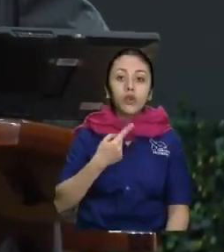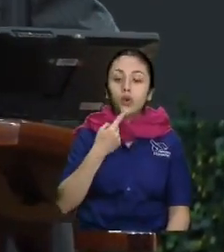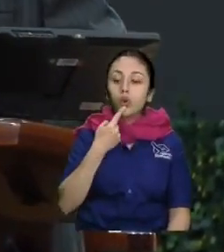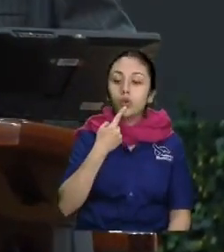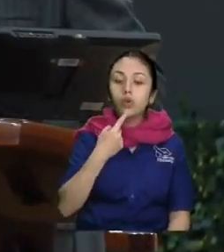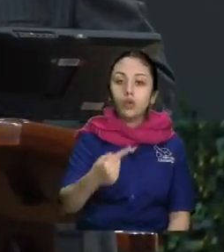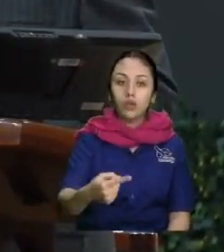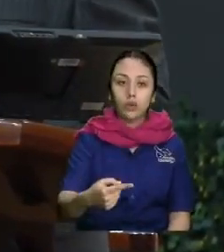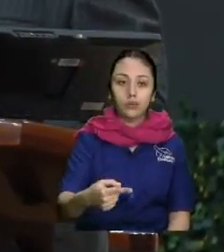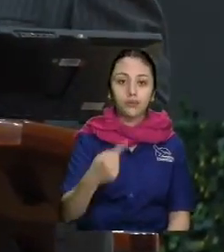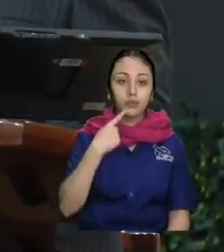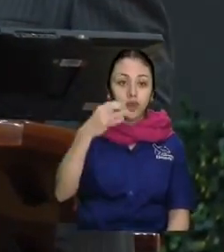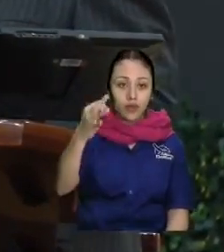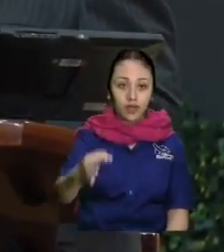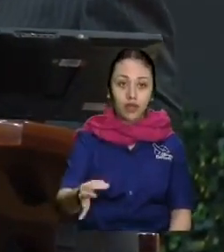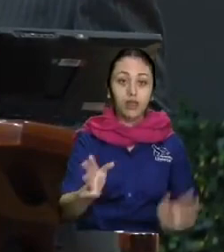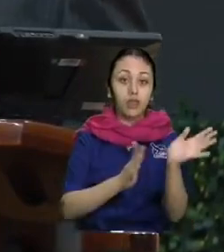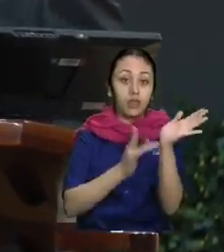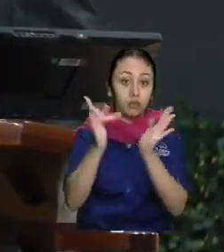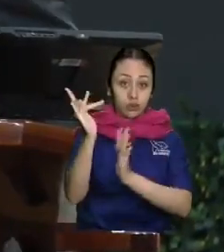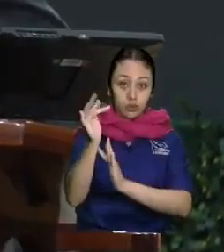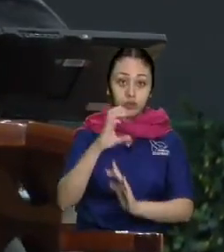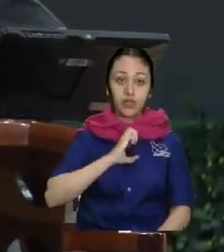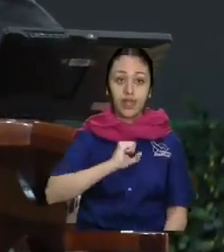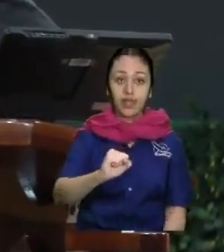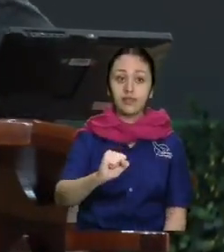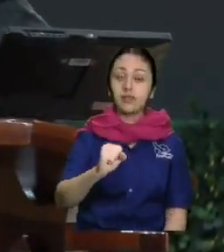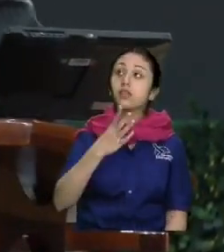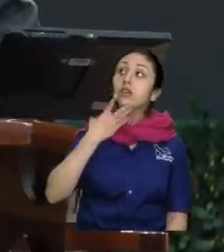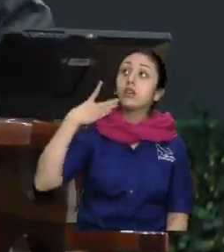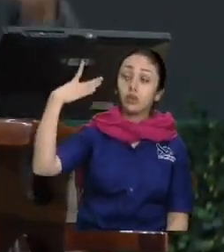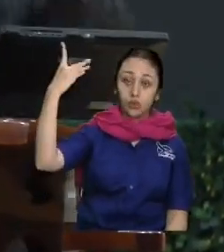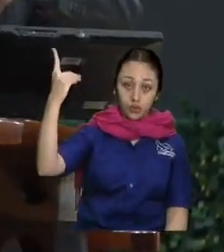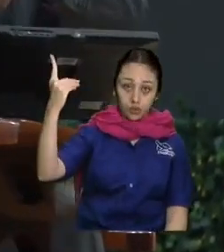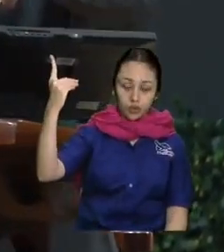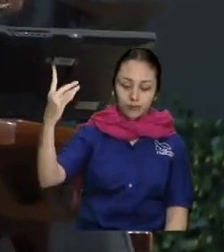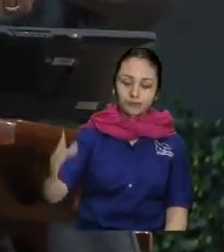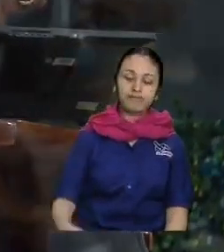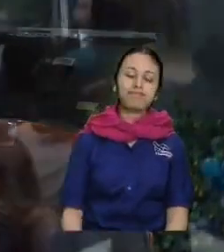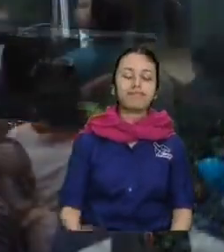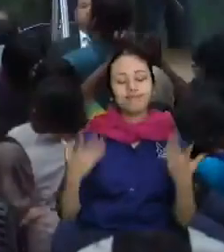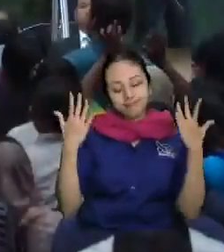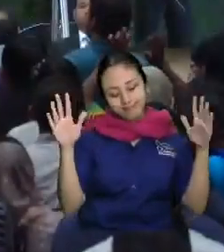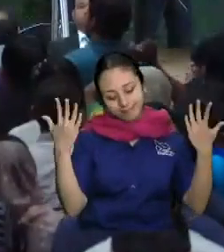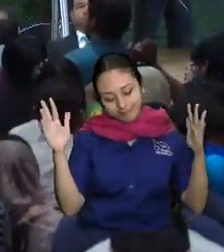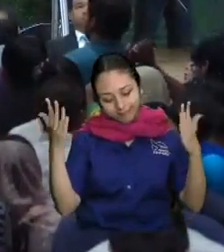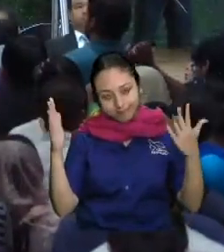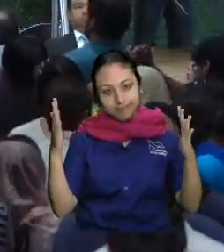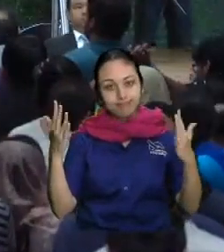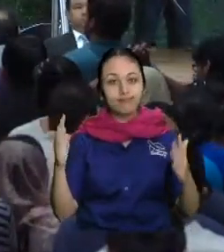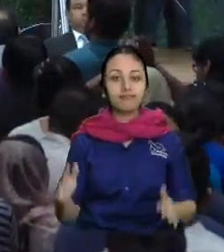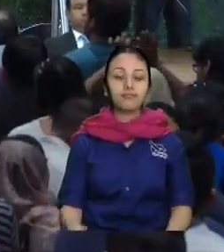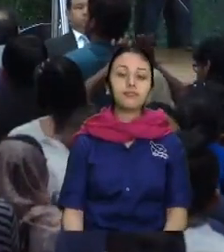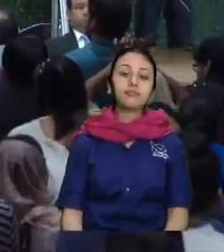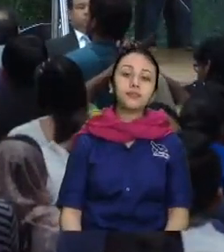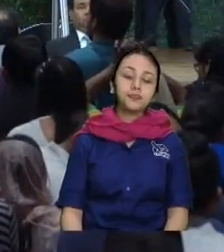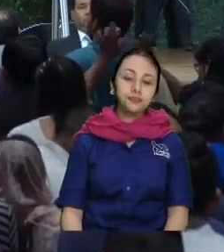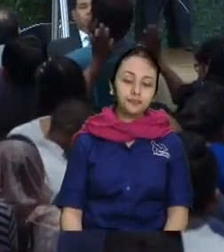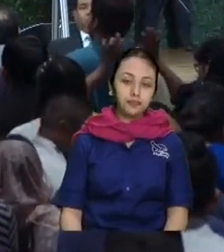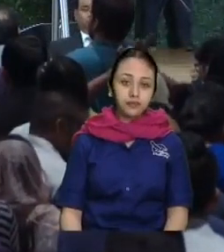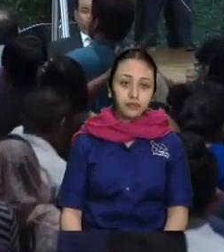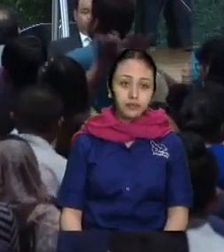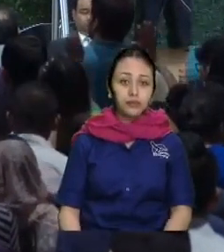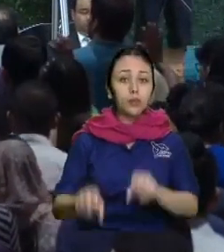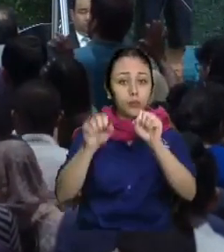verdad. Jesús es Dios. Bienvenida, mi hermana, bienvenida. Si hay alguien más que va a aceptar a Cristo, acérquese. Este